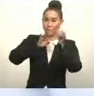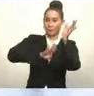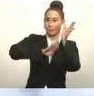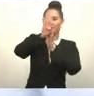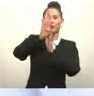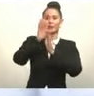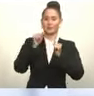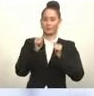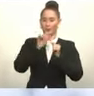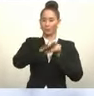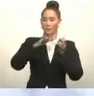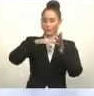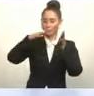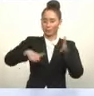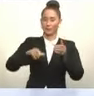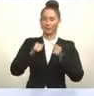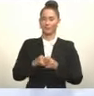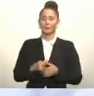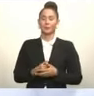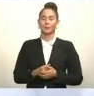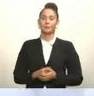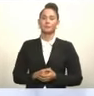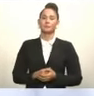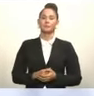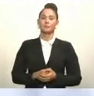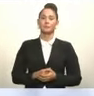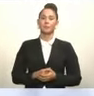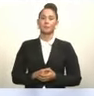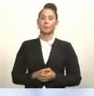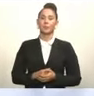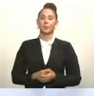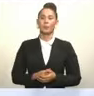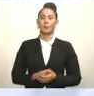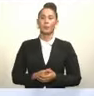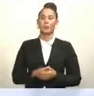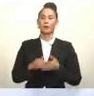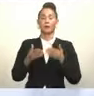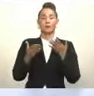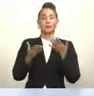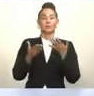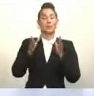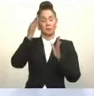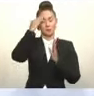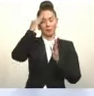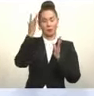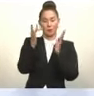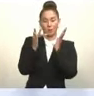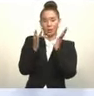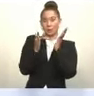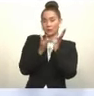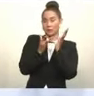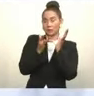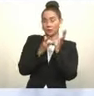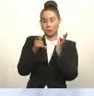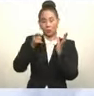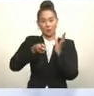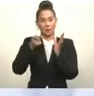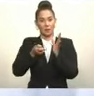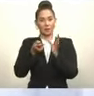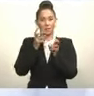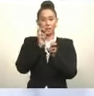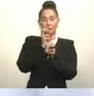desde el punto de vista del conocimiento. A pesar de la inmensa brecha tecnológica, digital, socioeconómica y